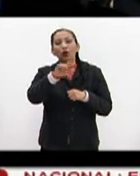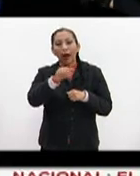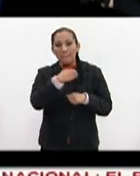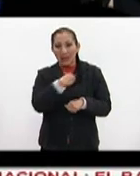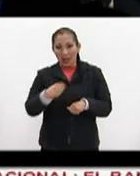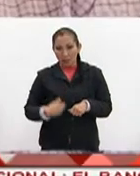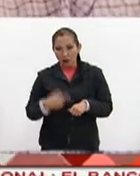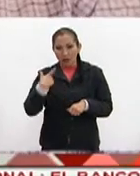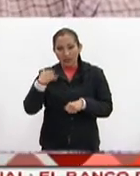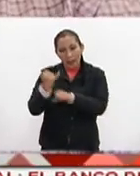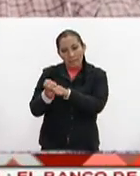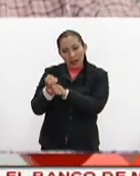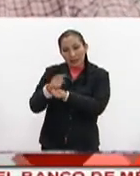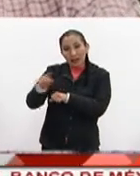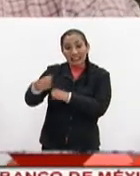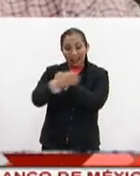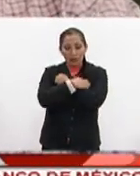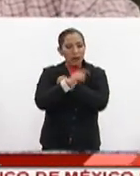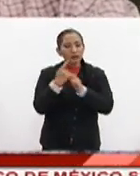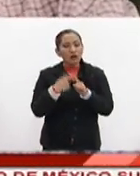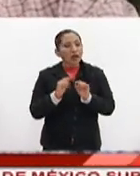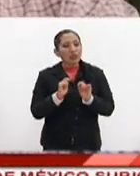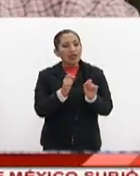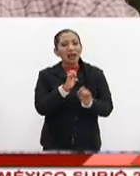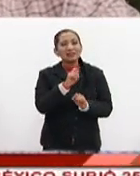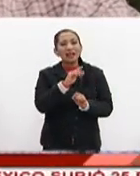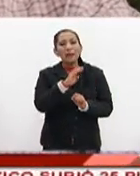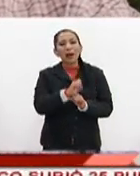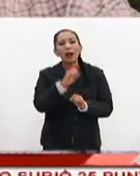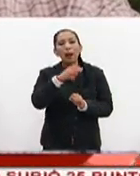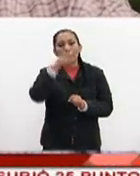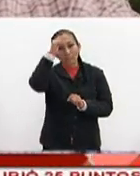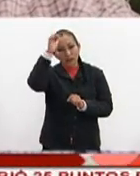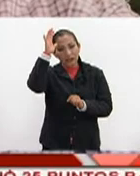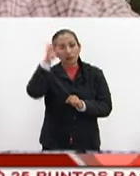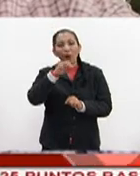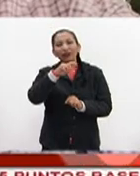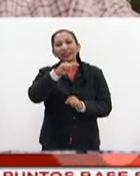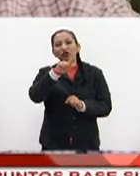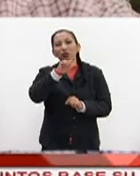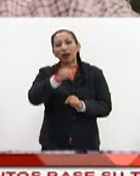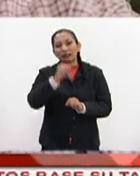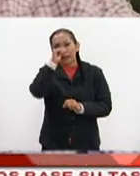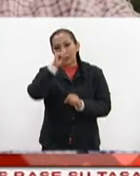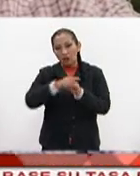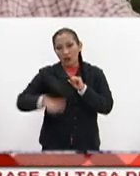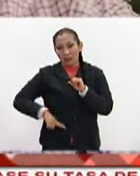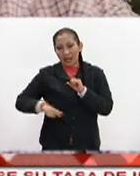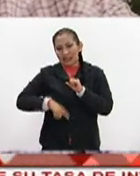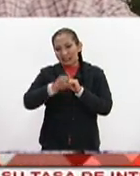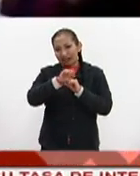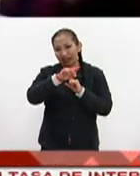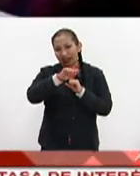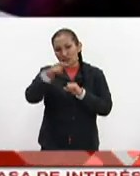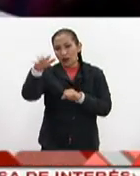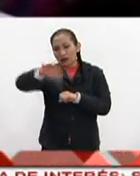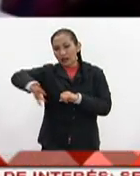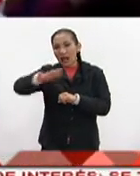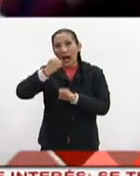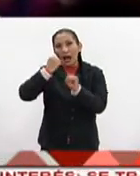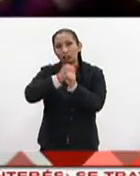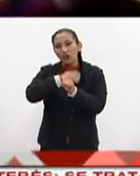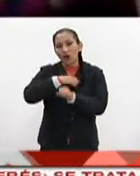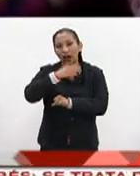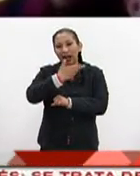del Sistema Nacional de Investigadores. Y en Educación a Esteban Moctezuma, exsecretario de Gobernación y de Desarrollo Social en el sexenio